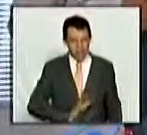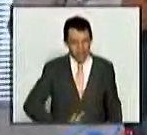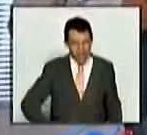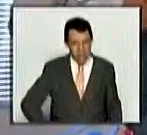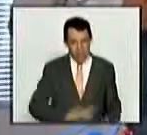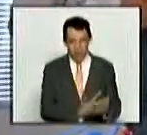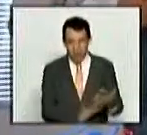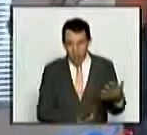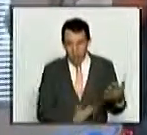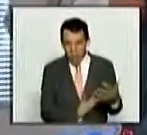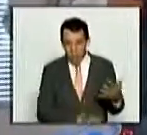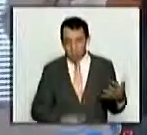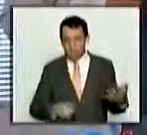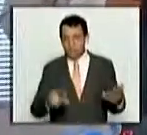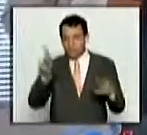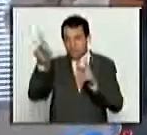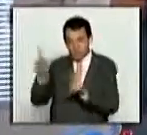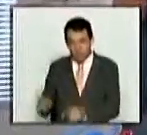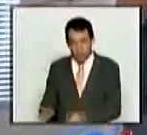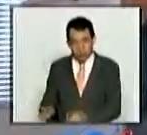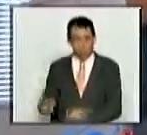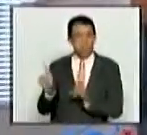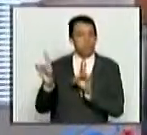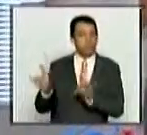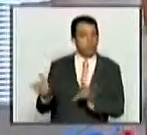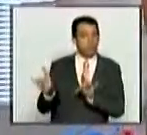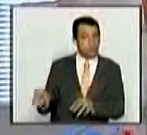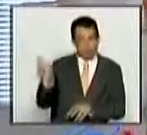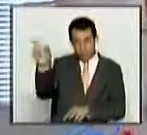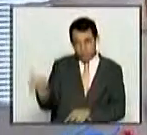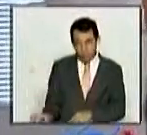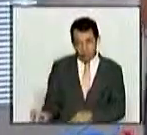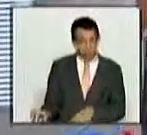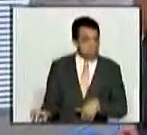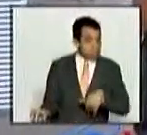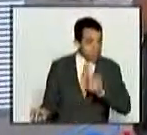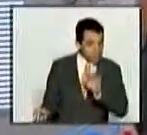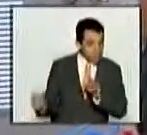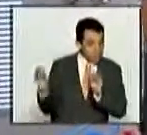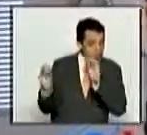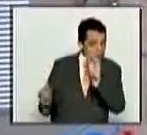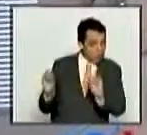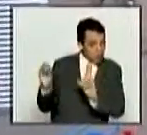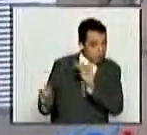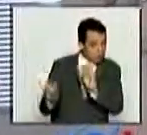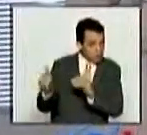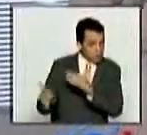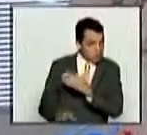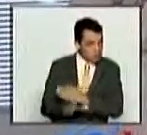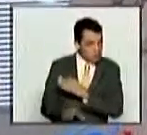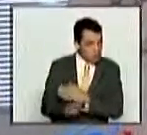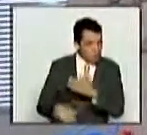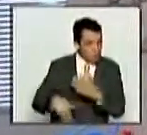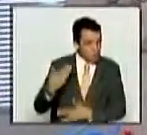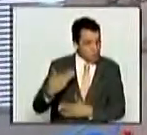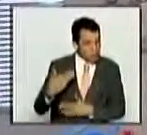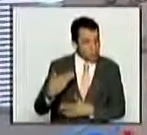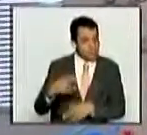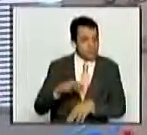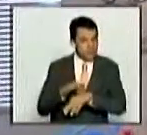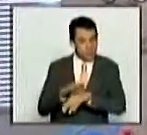Entonces esa paciente que llega por un dolor y se le inicia un tratamiento con este tipo de